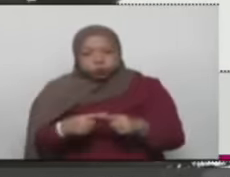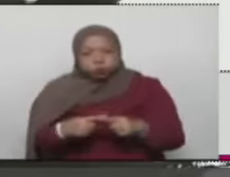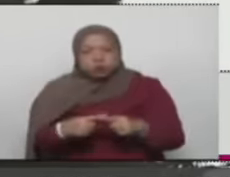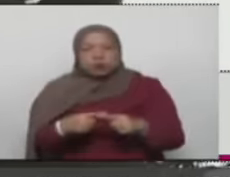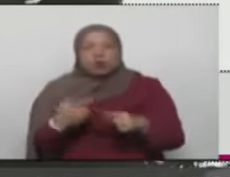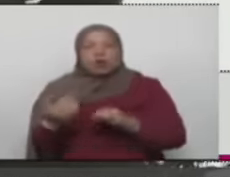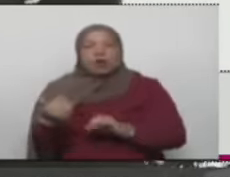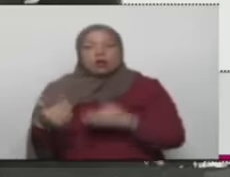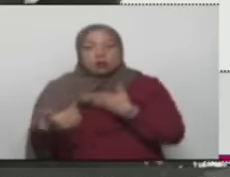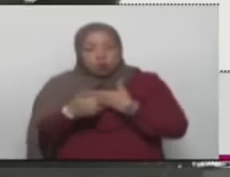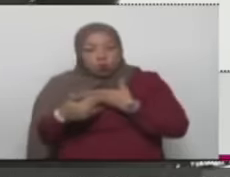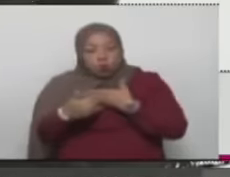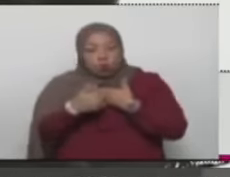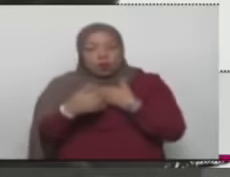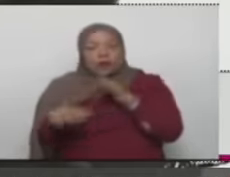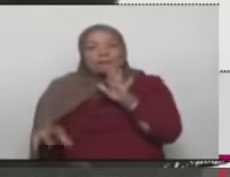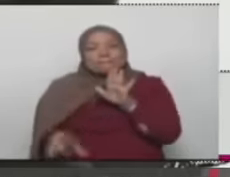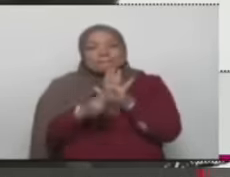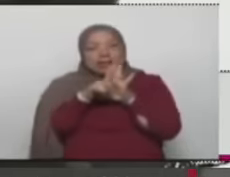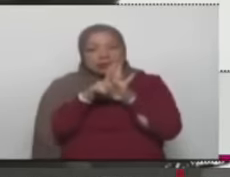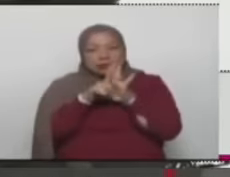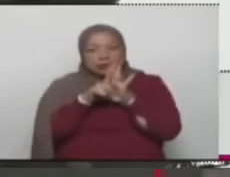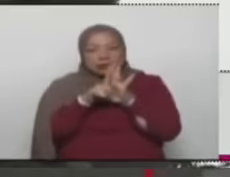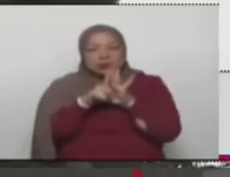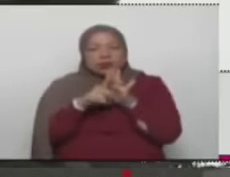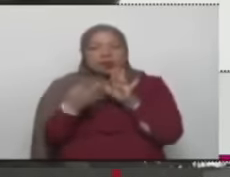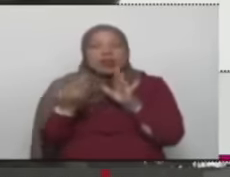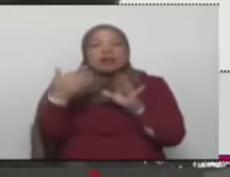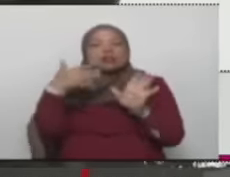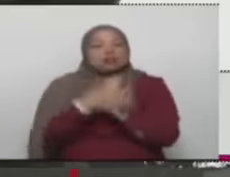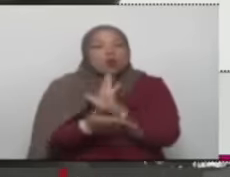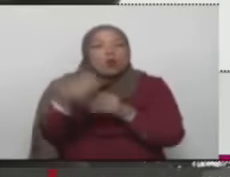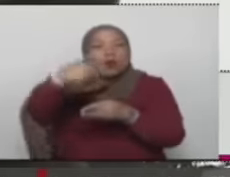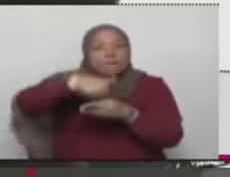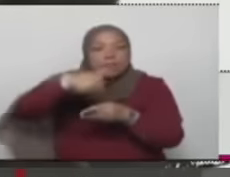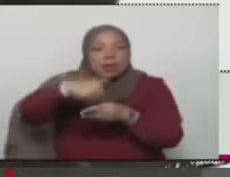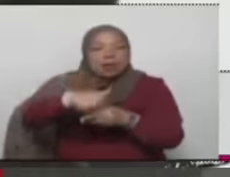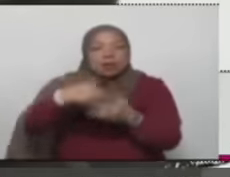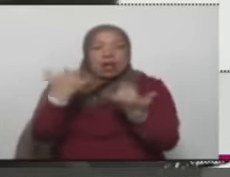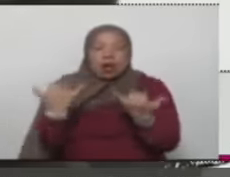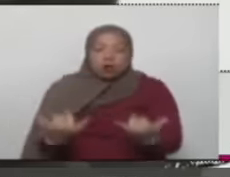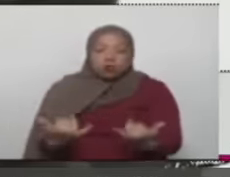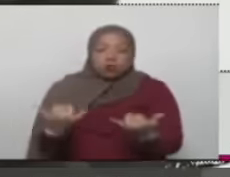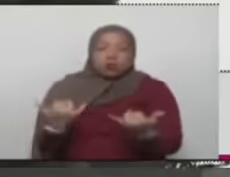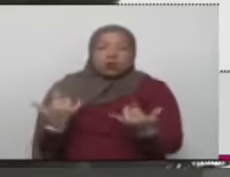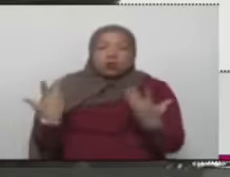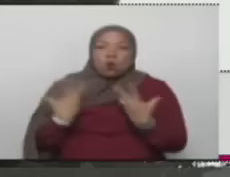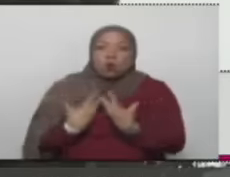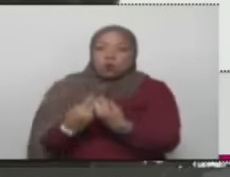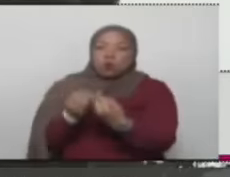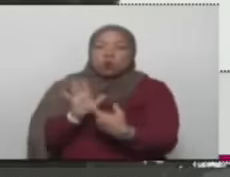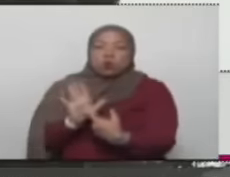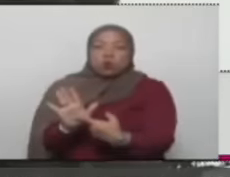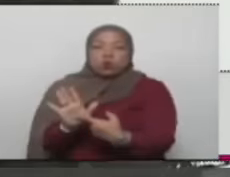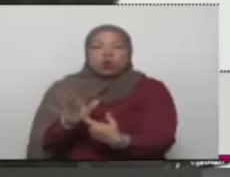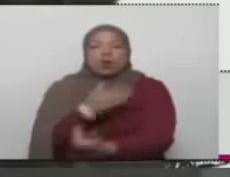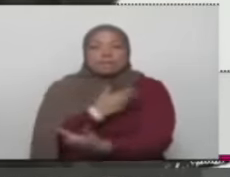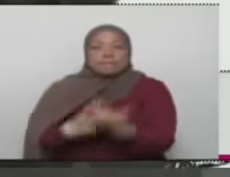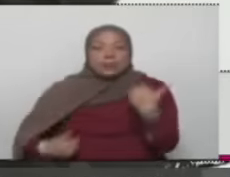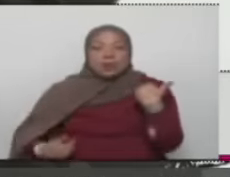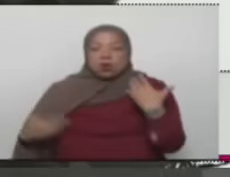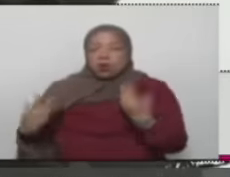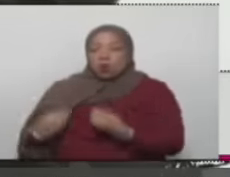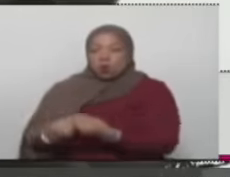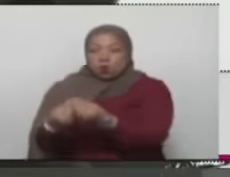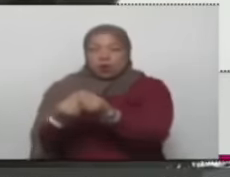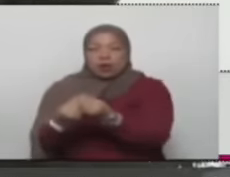contencioso electoral, que es el que usted interpuso acompañado por el Procurador